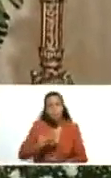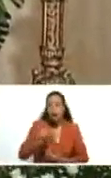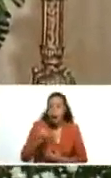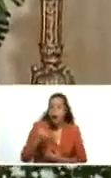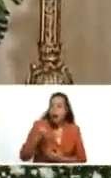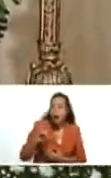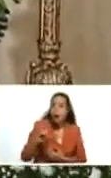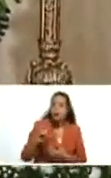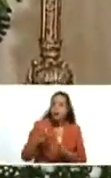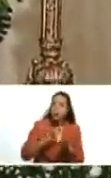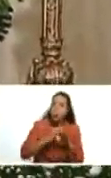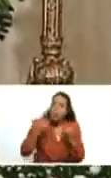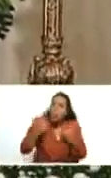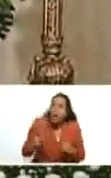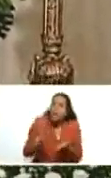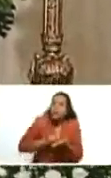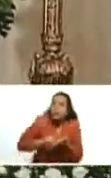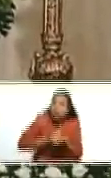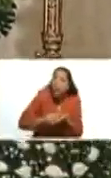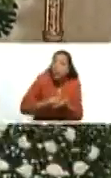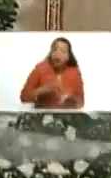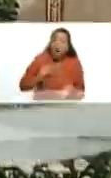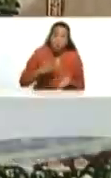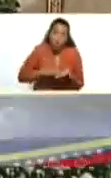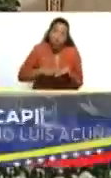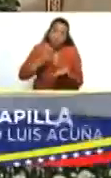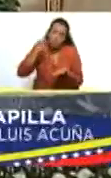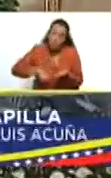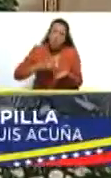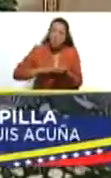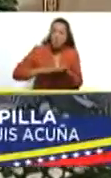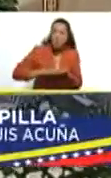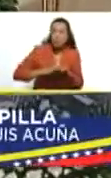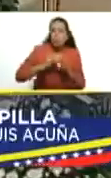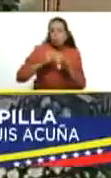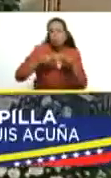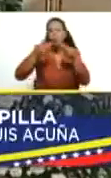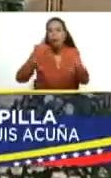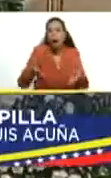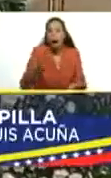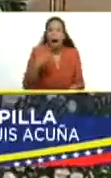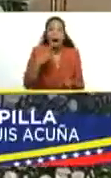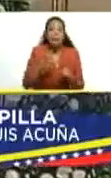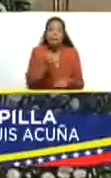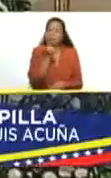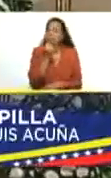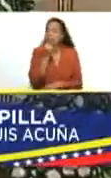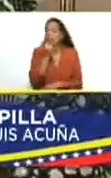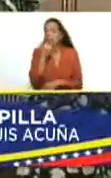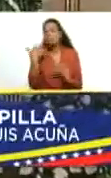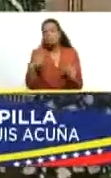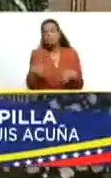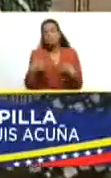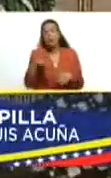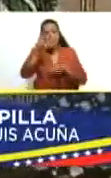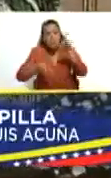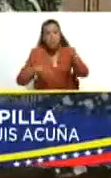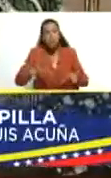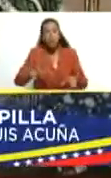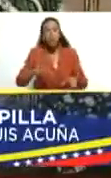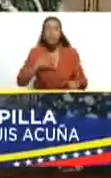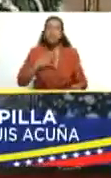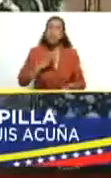y yo trato de solucionarlo. En muchos casos lo soluciona, pero en los casos que no lo soluciona, la gente se va